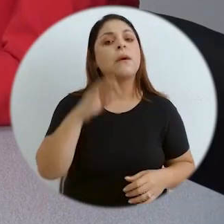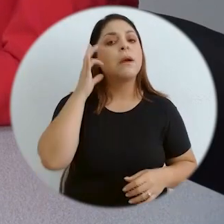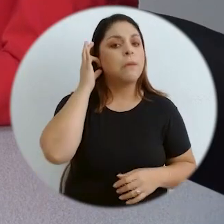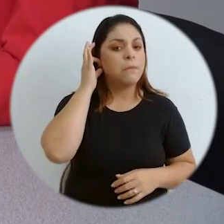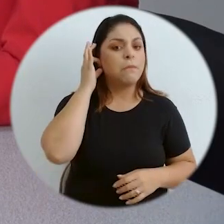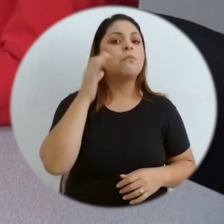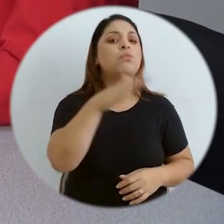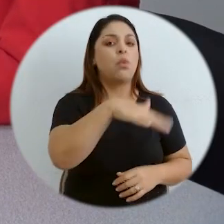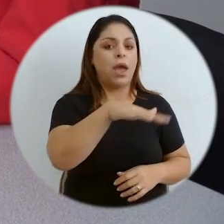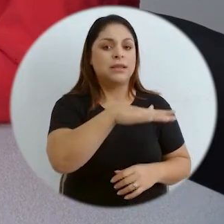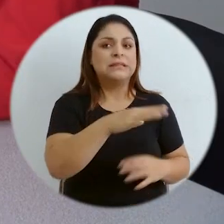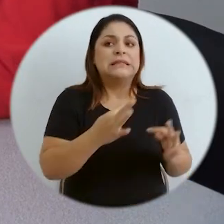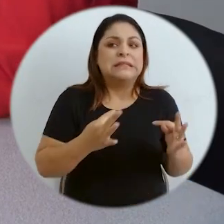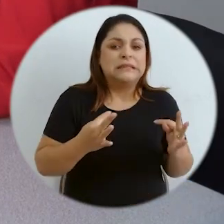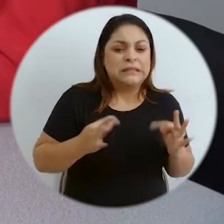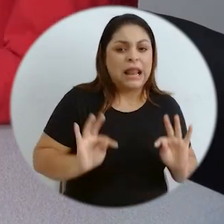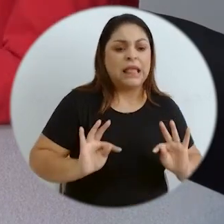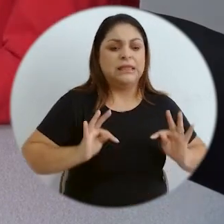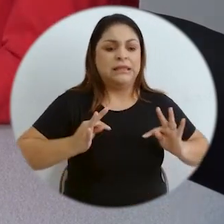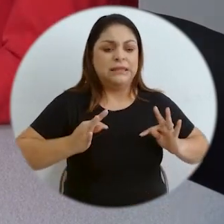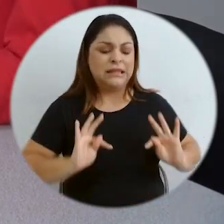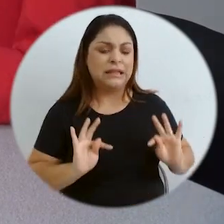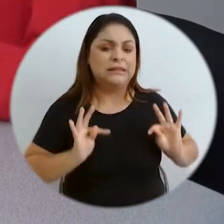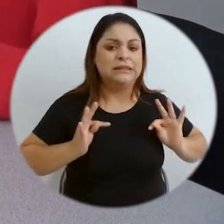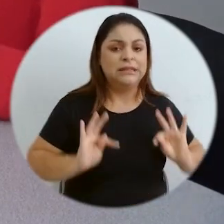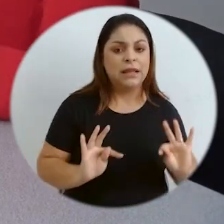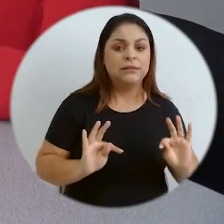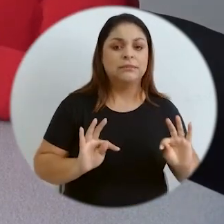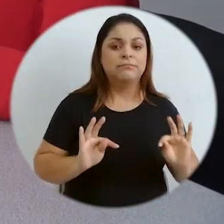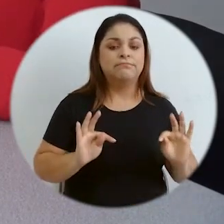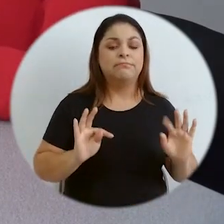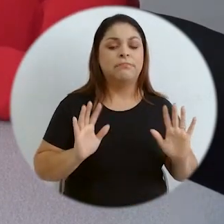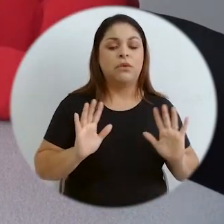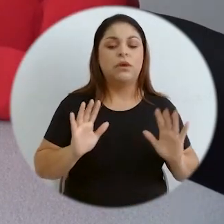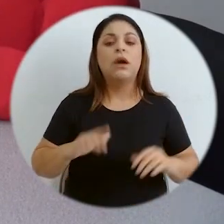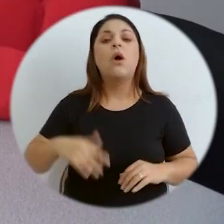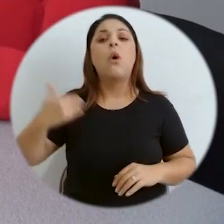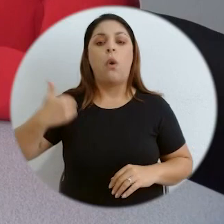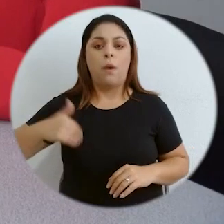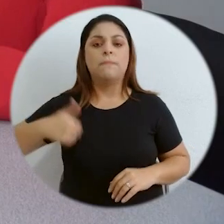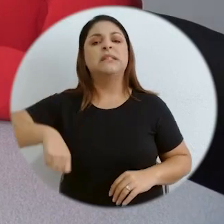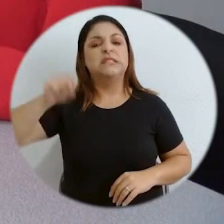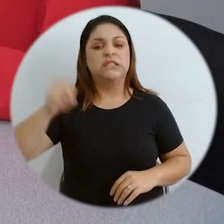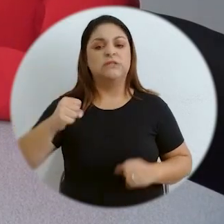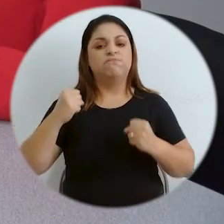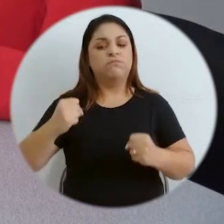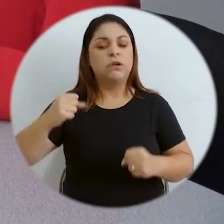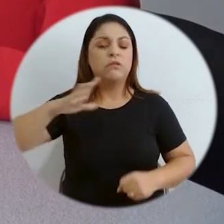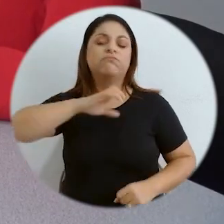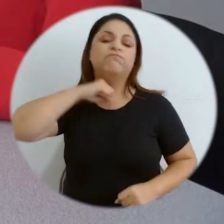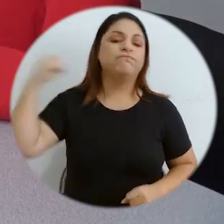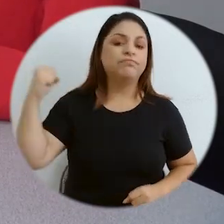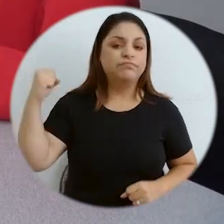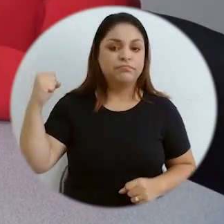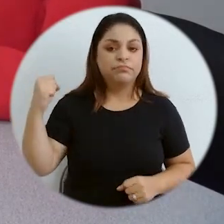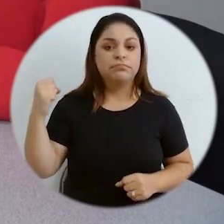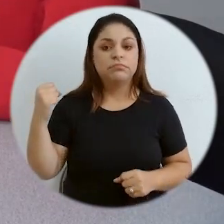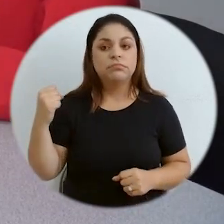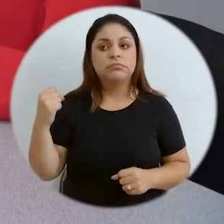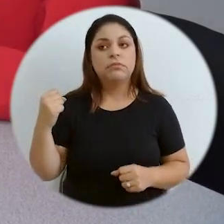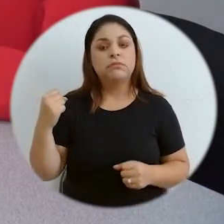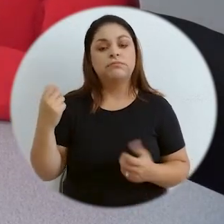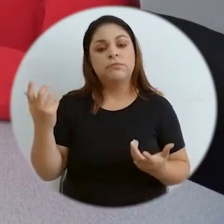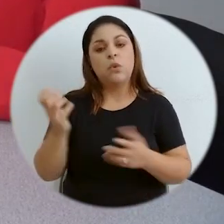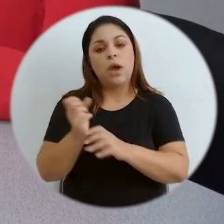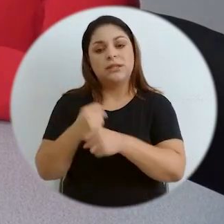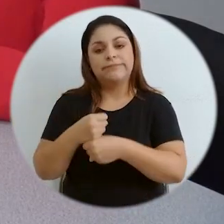Las mujeres lo intentan más que los hombres, pero los hombres son los que lo ejecutan o, ¿verdad?, o que al